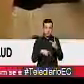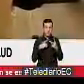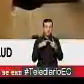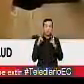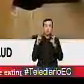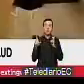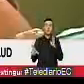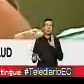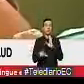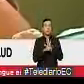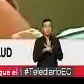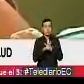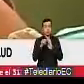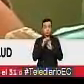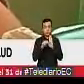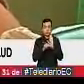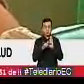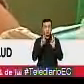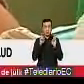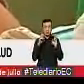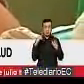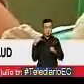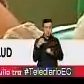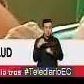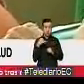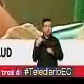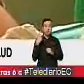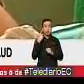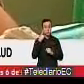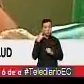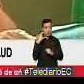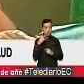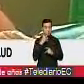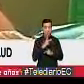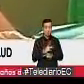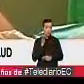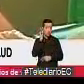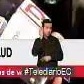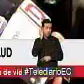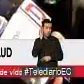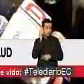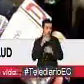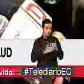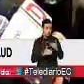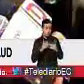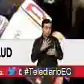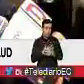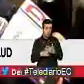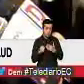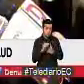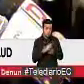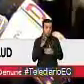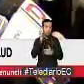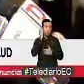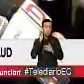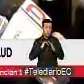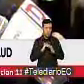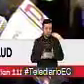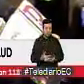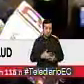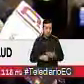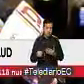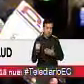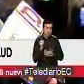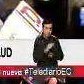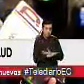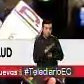esta normativa es la atención del aborto en curso, cuando de preservar la vida de la mujer se trate. Toda mujer que llegue con un aborto, independientemente